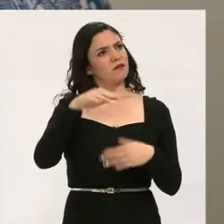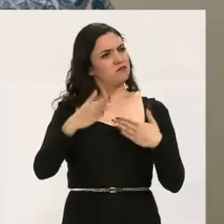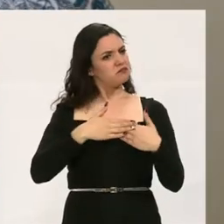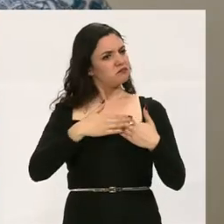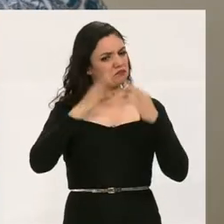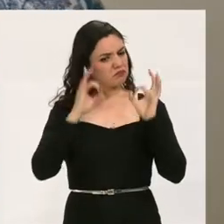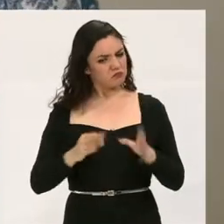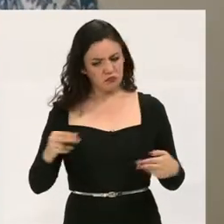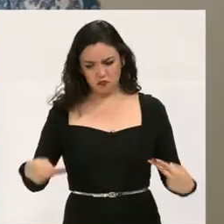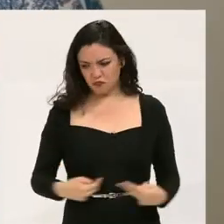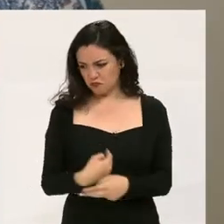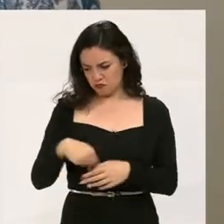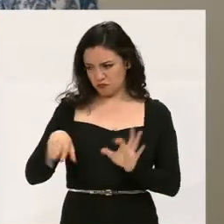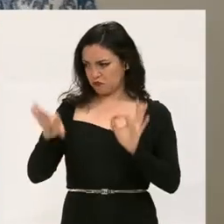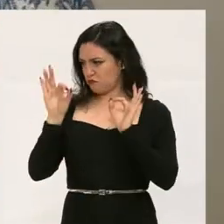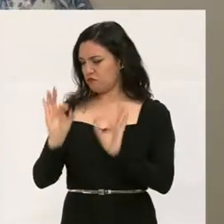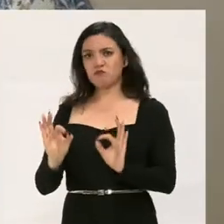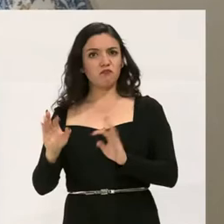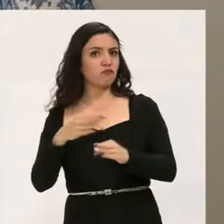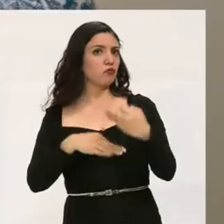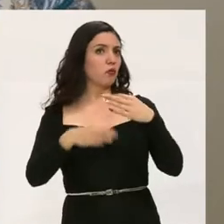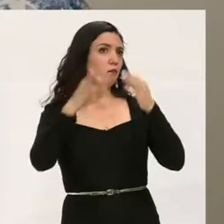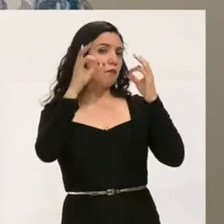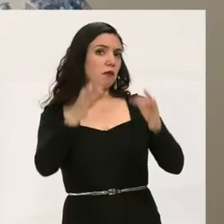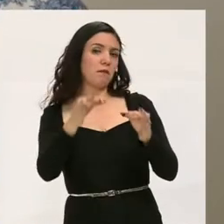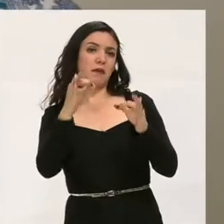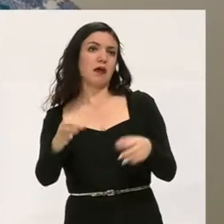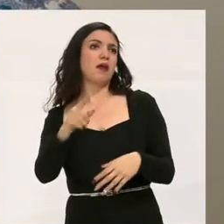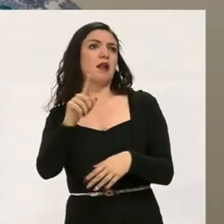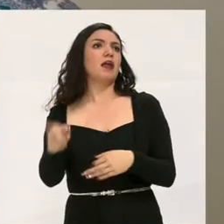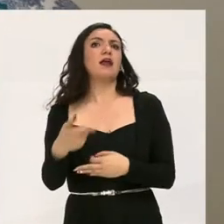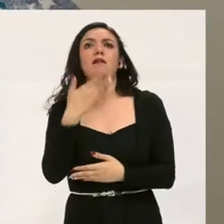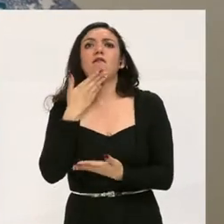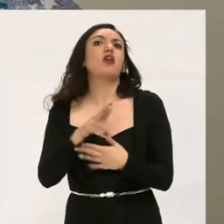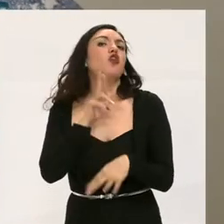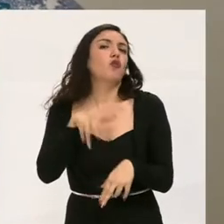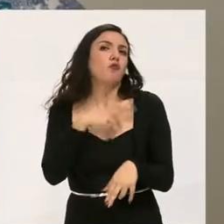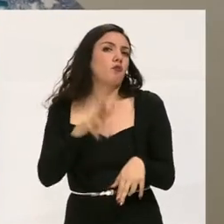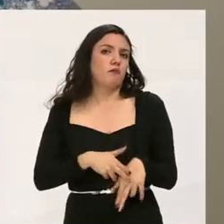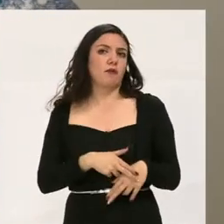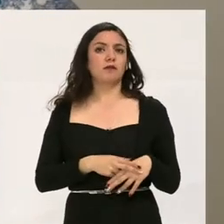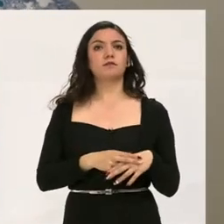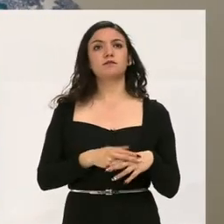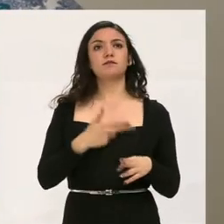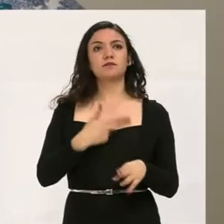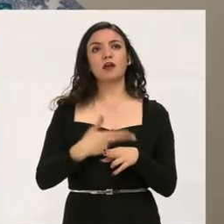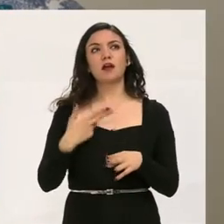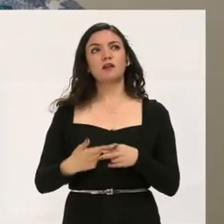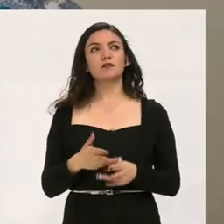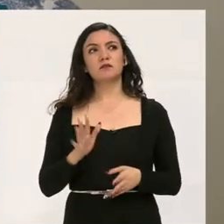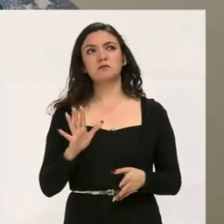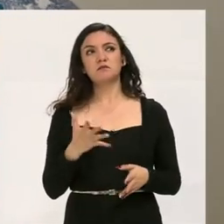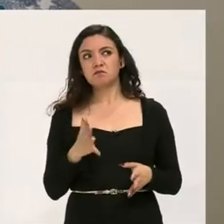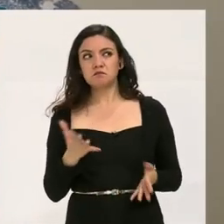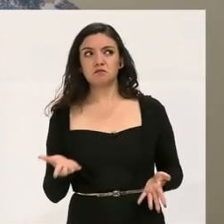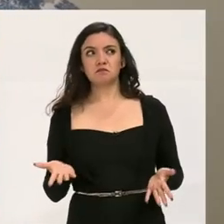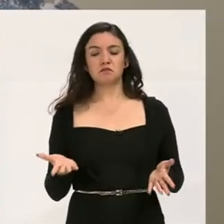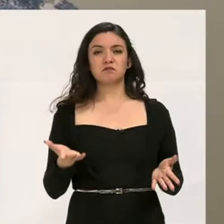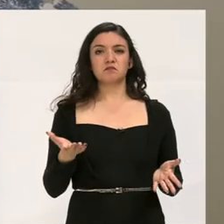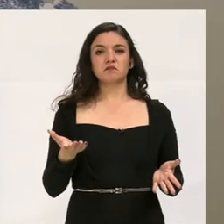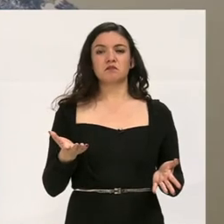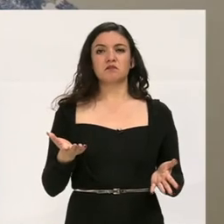Todo salió bien en el embarazo y también cuando él nació, pues iba todo normal. Fue hasta